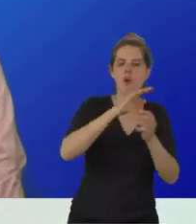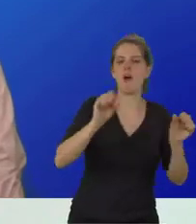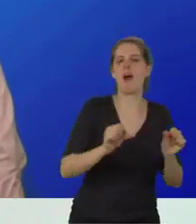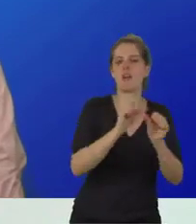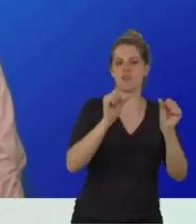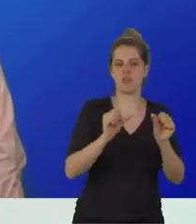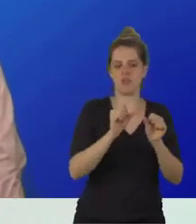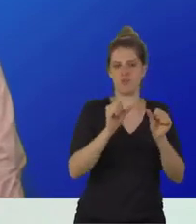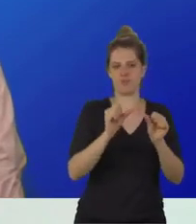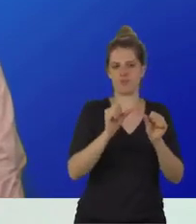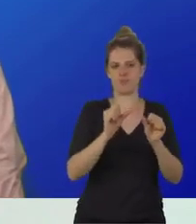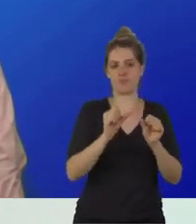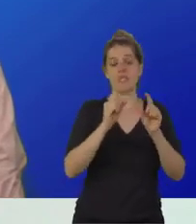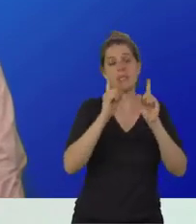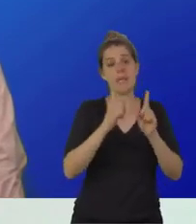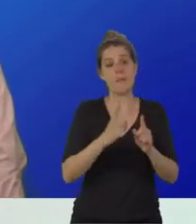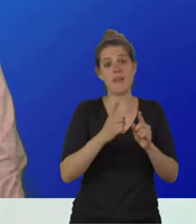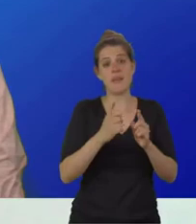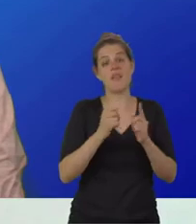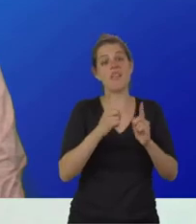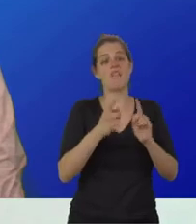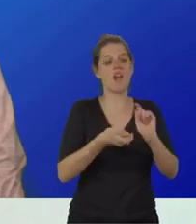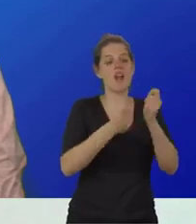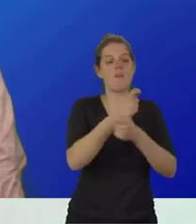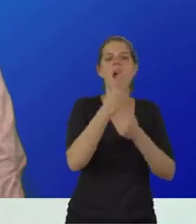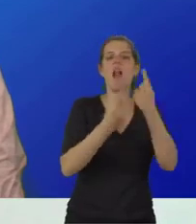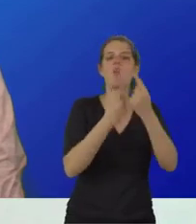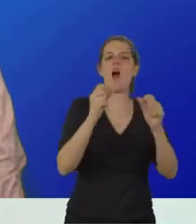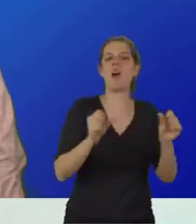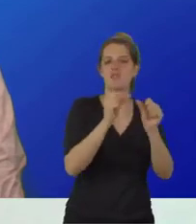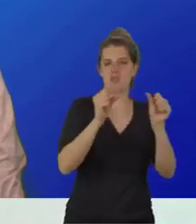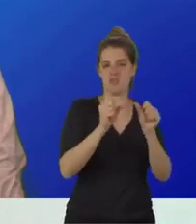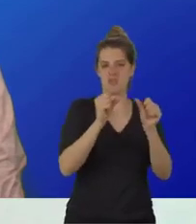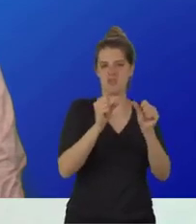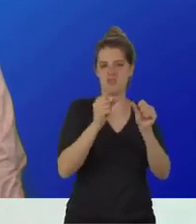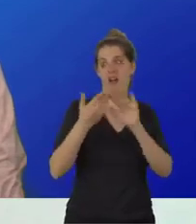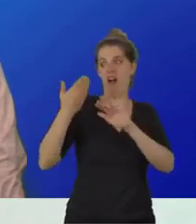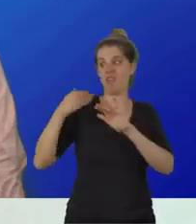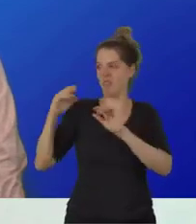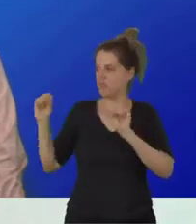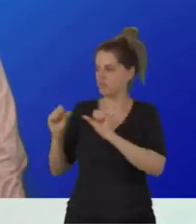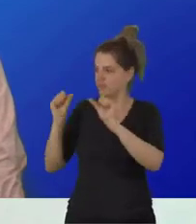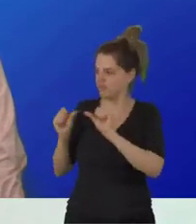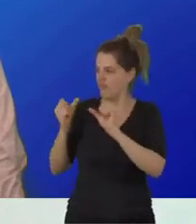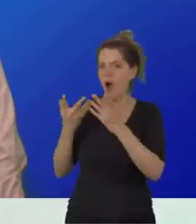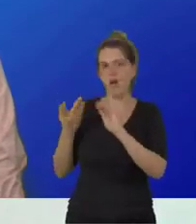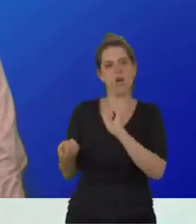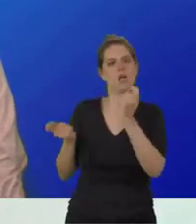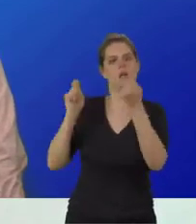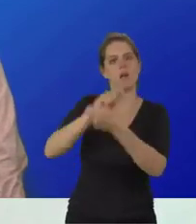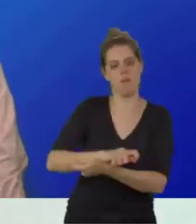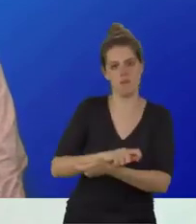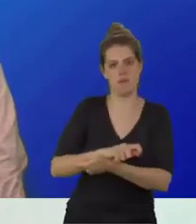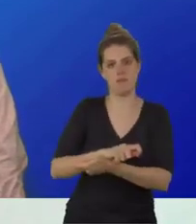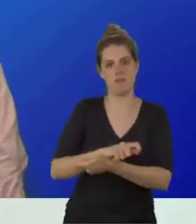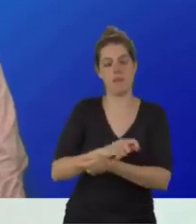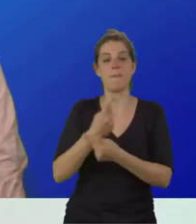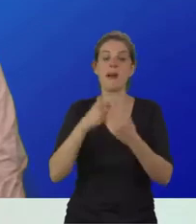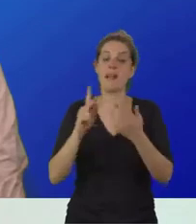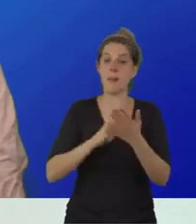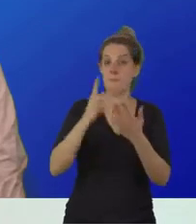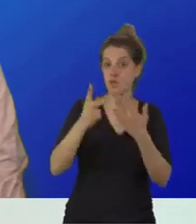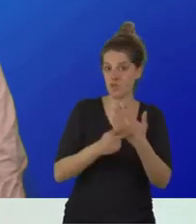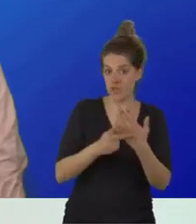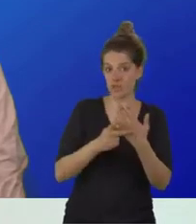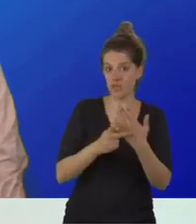acciones y hemos tenido que cambiar algunas de las acciones que estábamos llevando a cabo para que nuestros proyectos se lleven